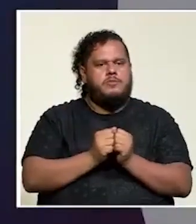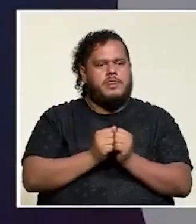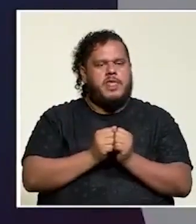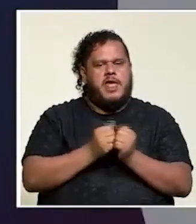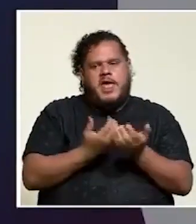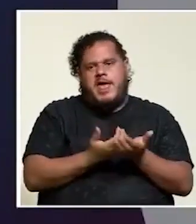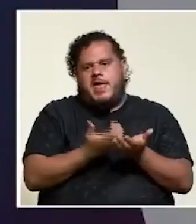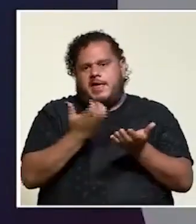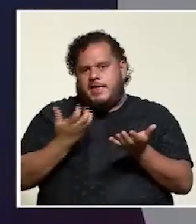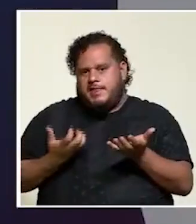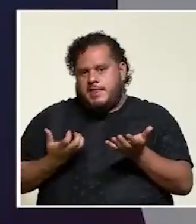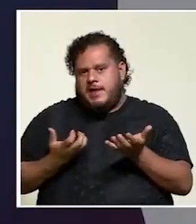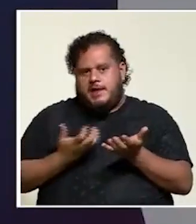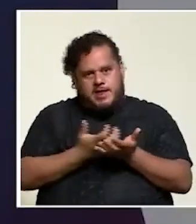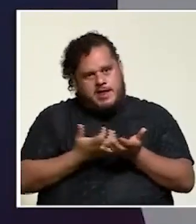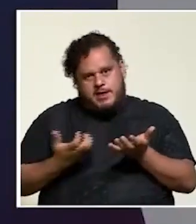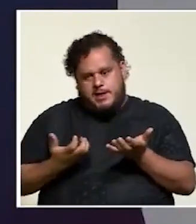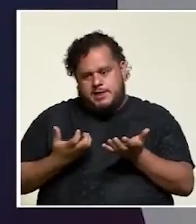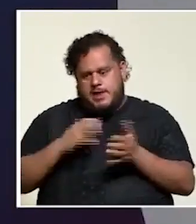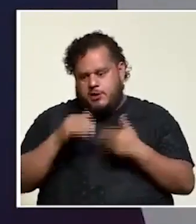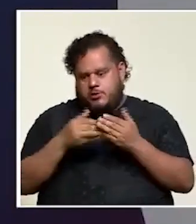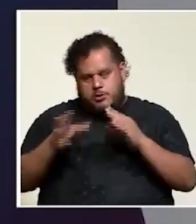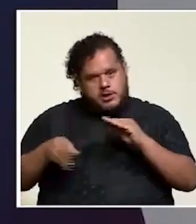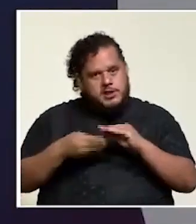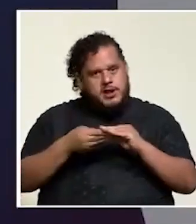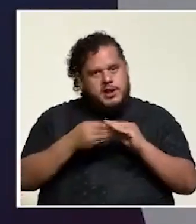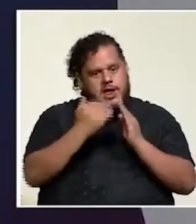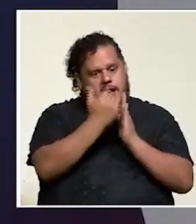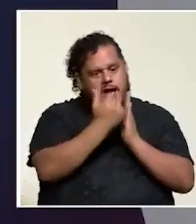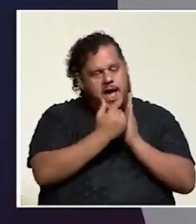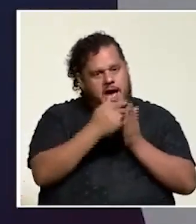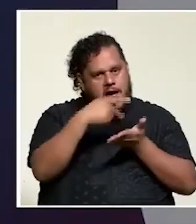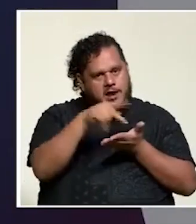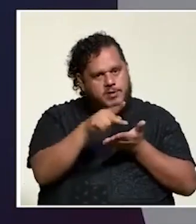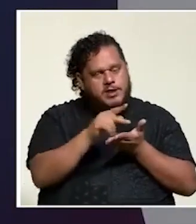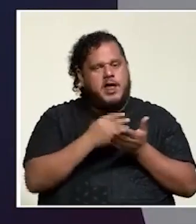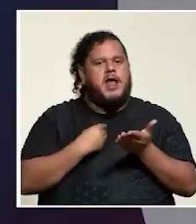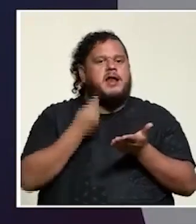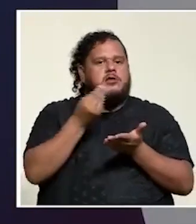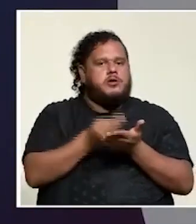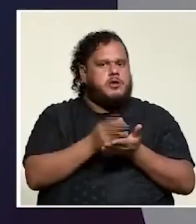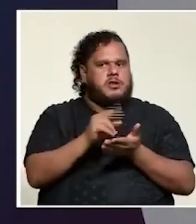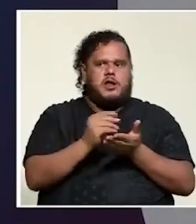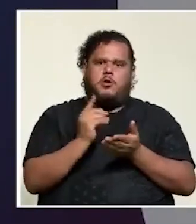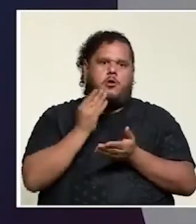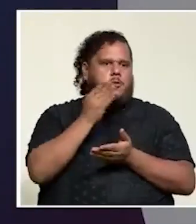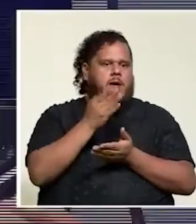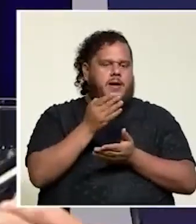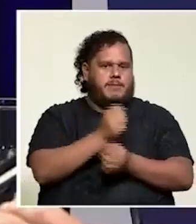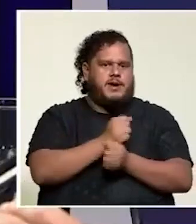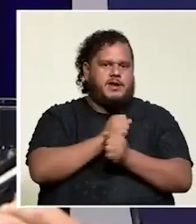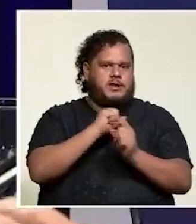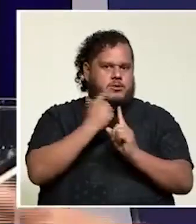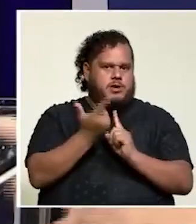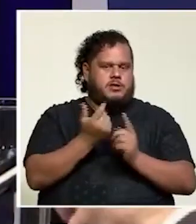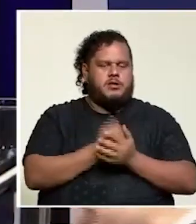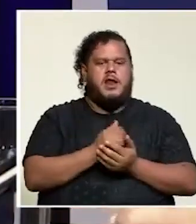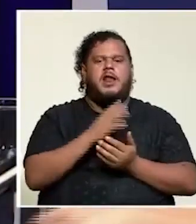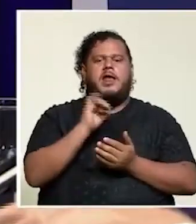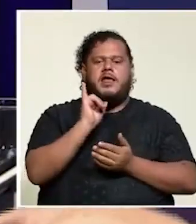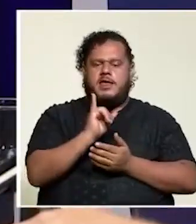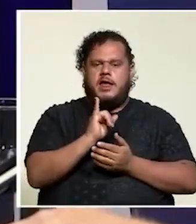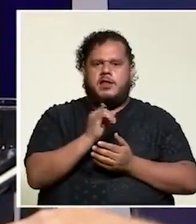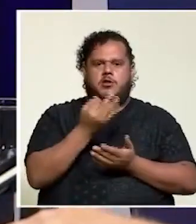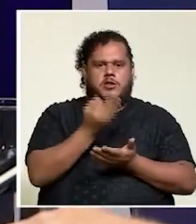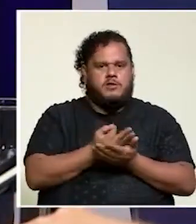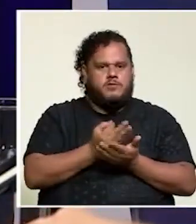quitar de lo que se le agrega a la planilla las contribuciones que no van para la seguridad social. Y eso se